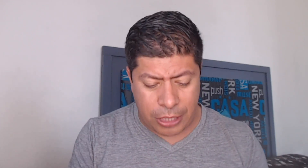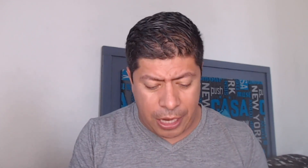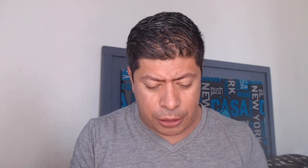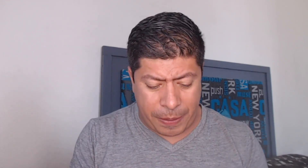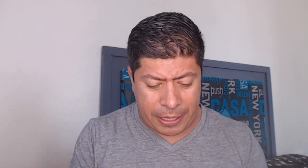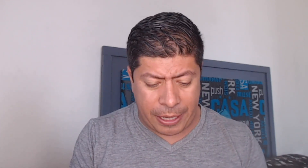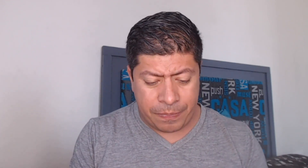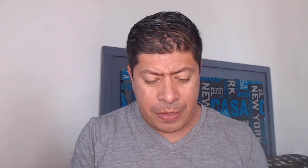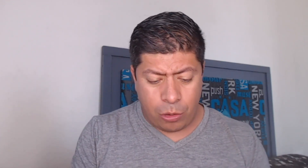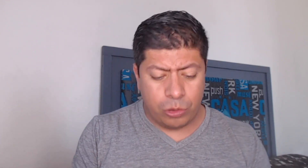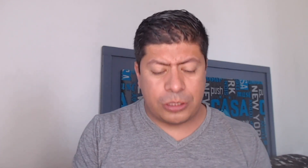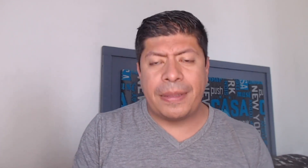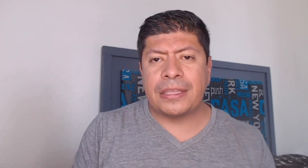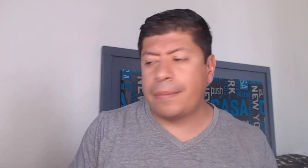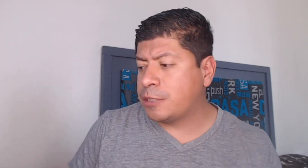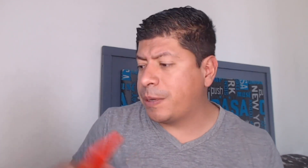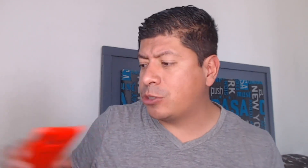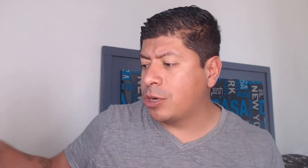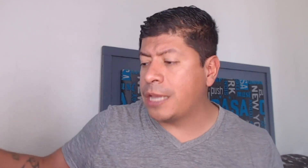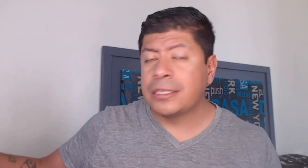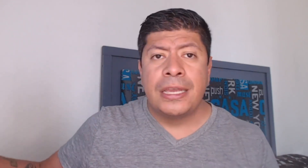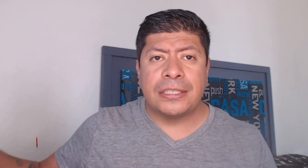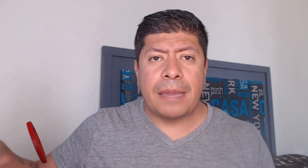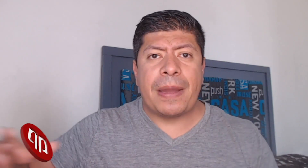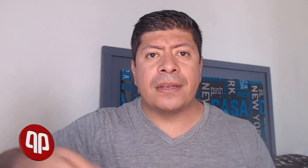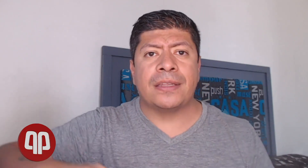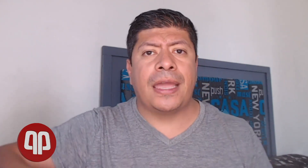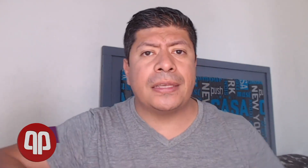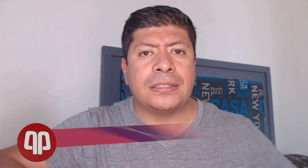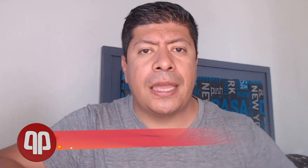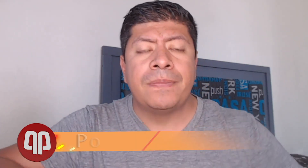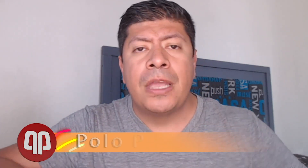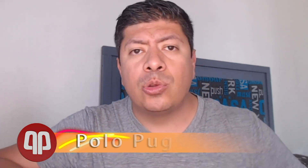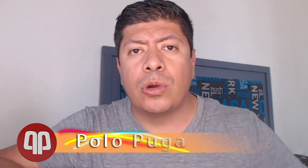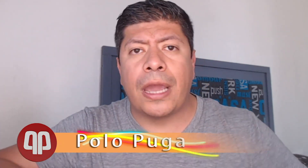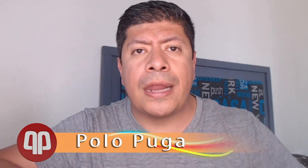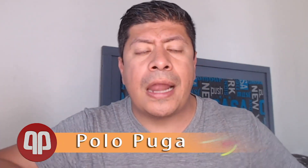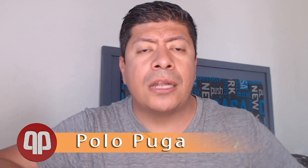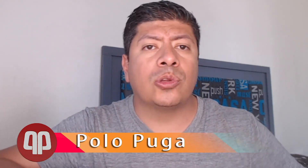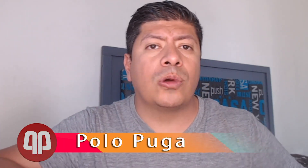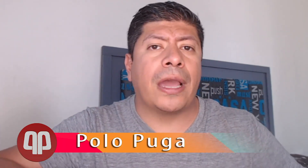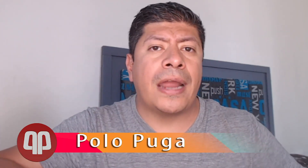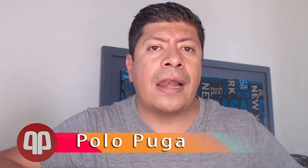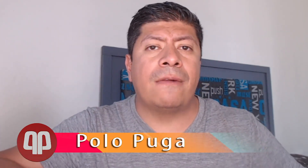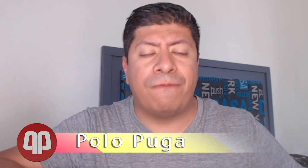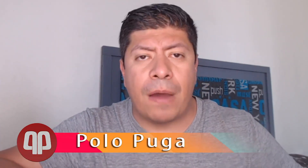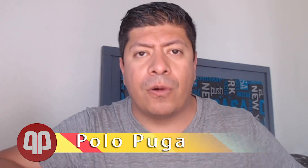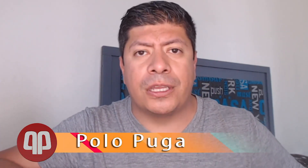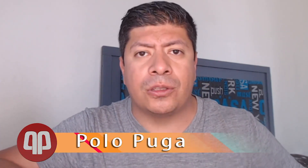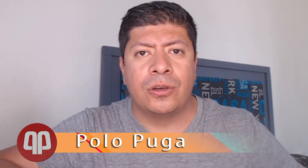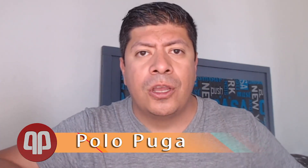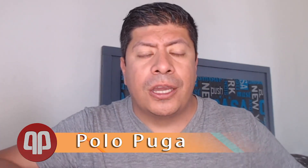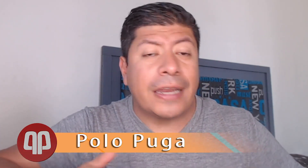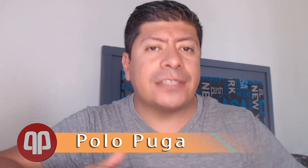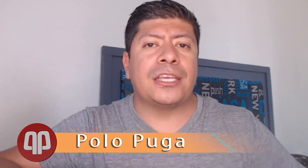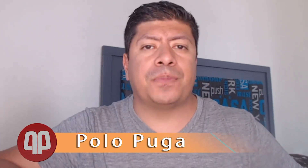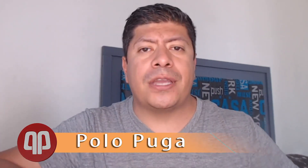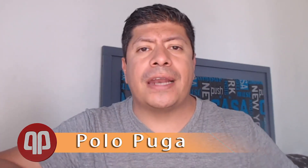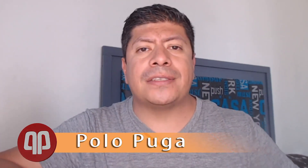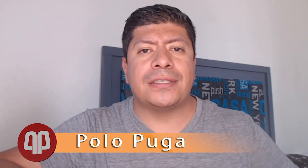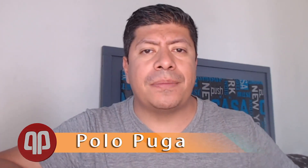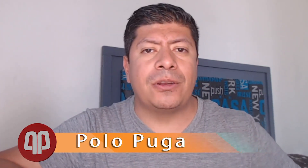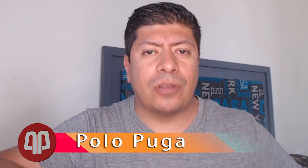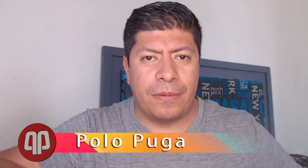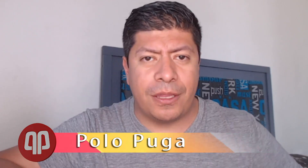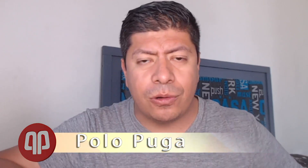redes sociales, para que justamente más personas sepan de este tu canal favorito. Gracias por